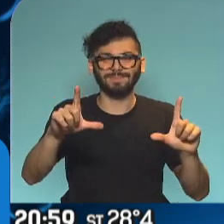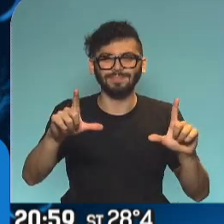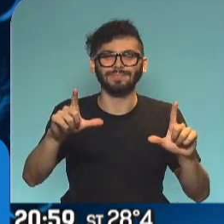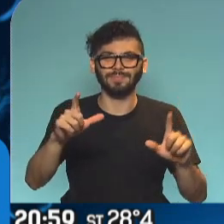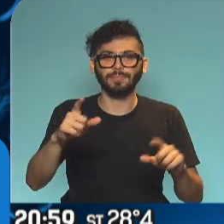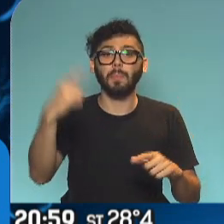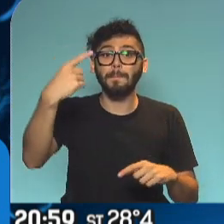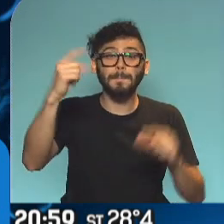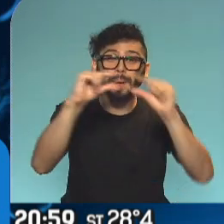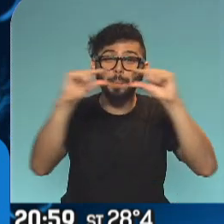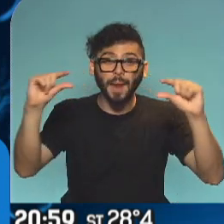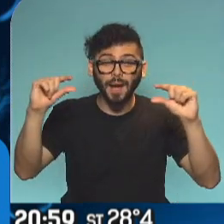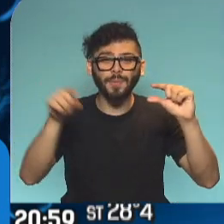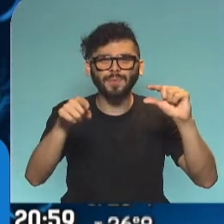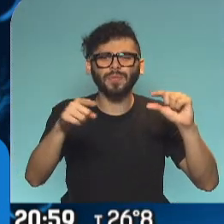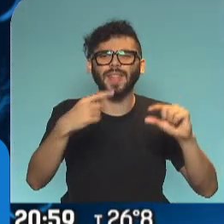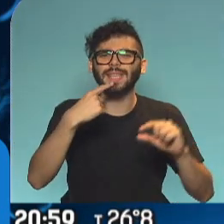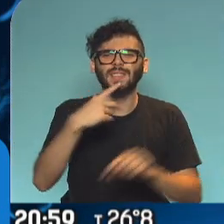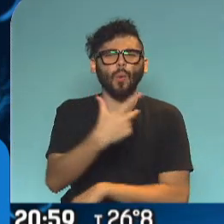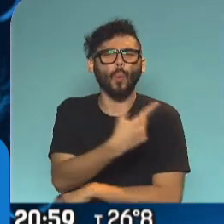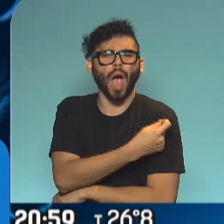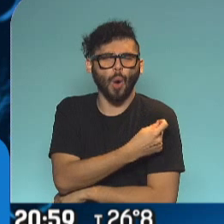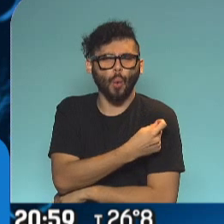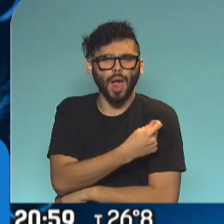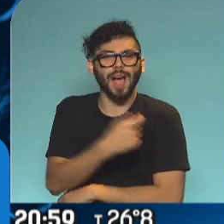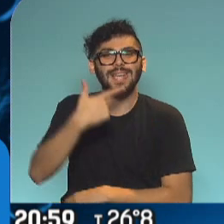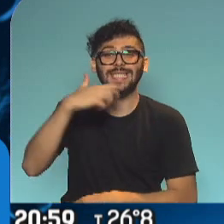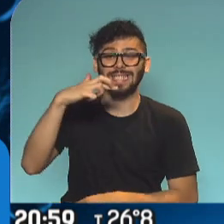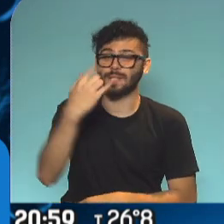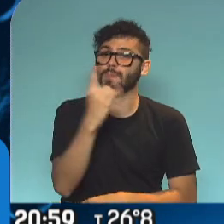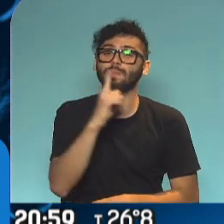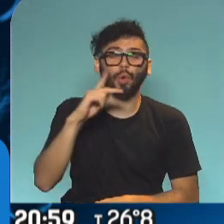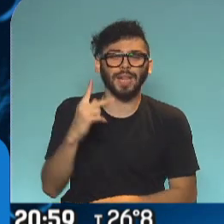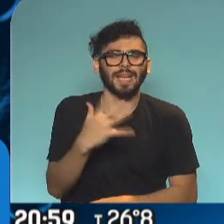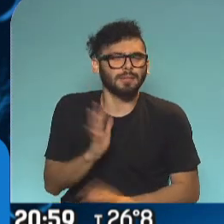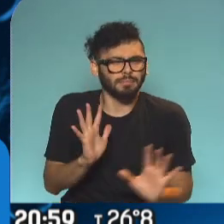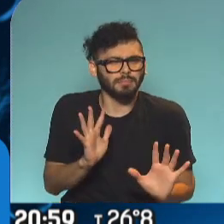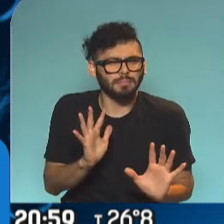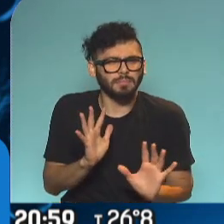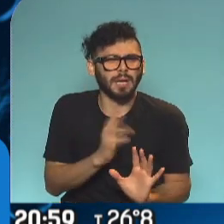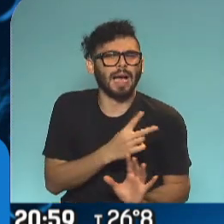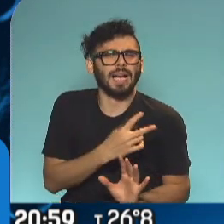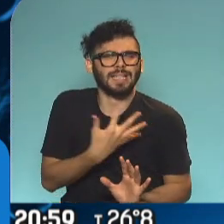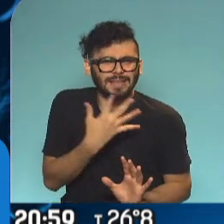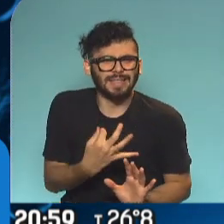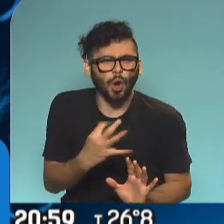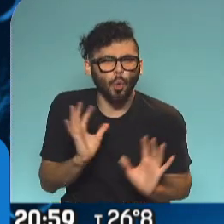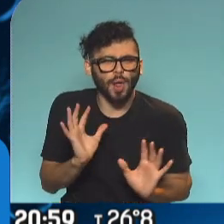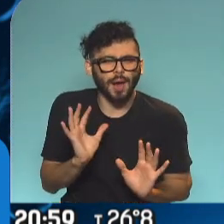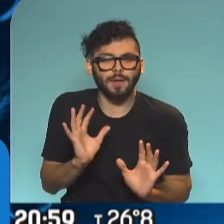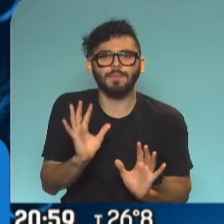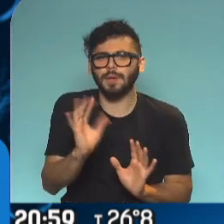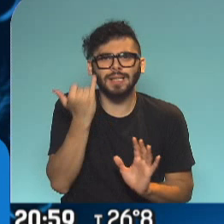La primera de todas es sobre la seguridad de la vacuna. La seguridad de la vacuna está probada y